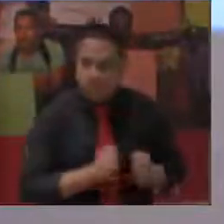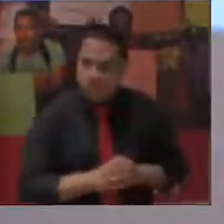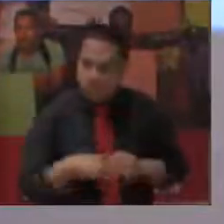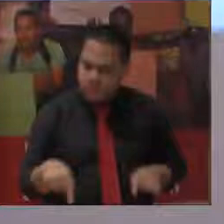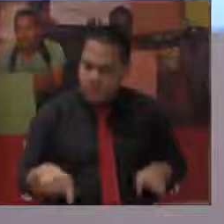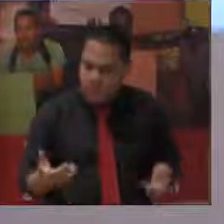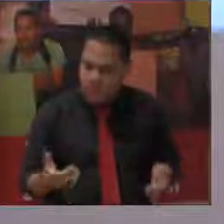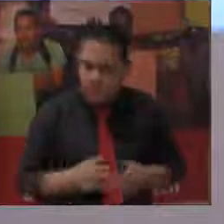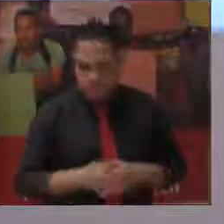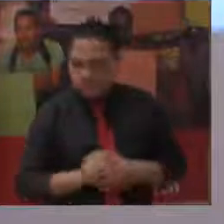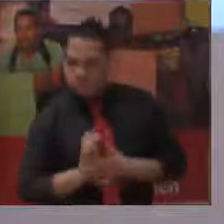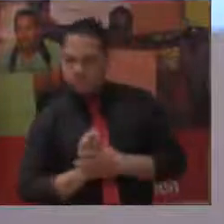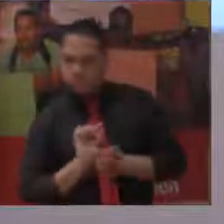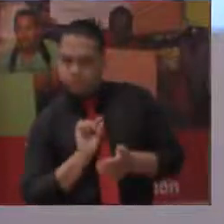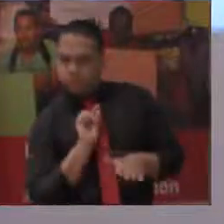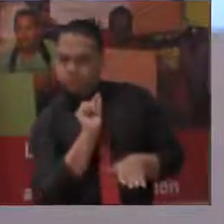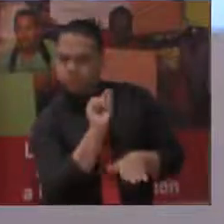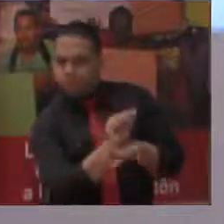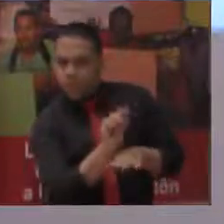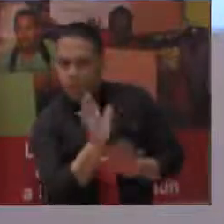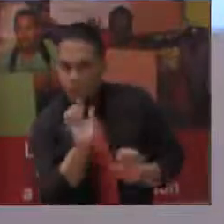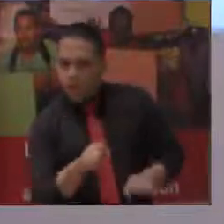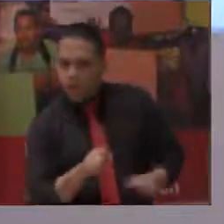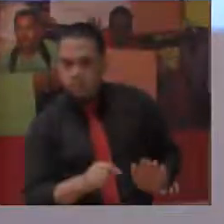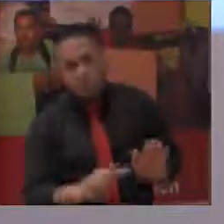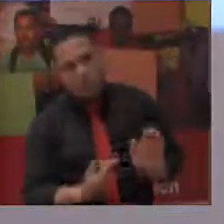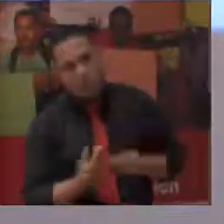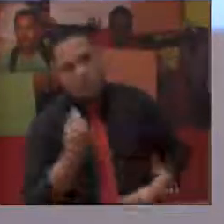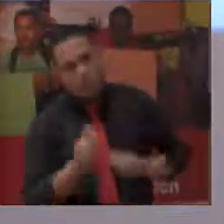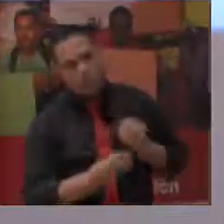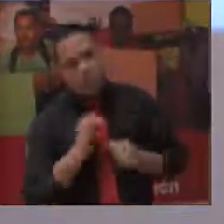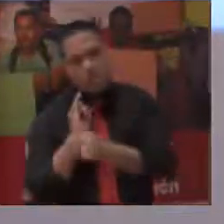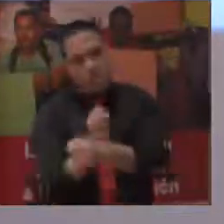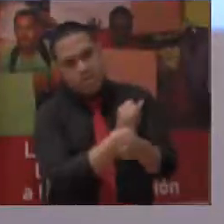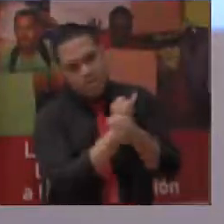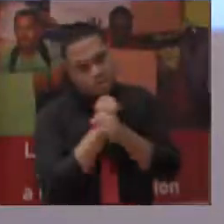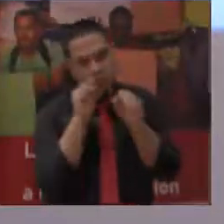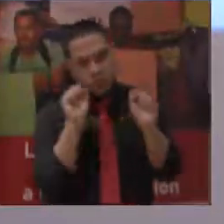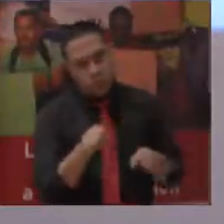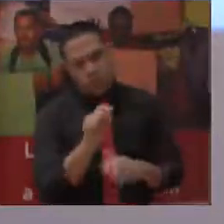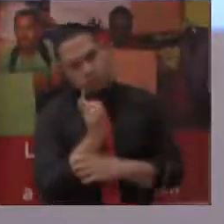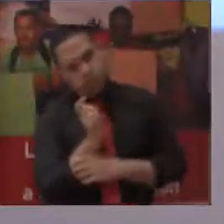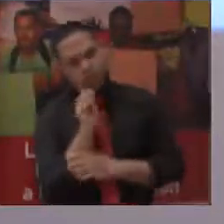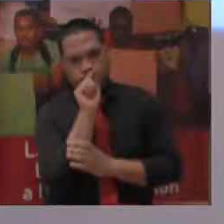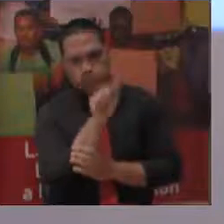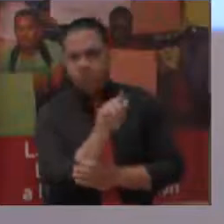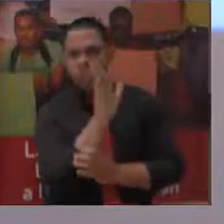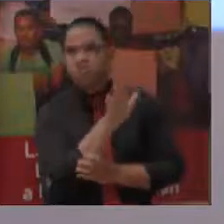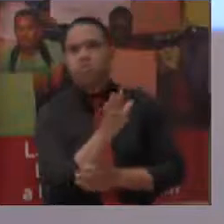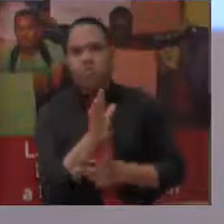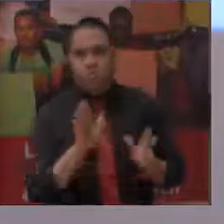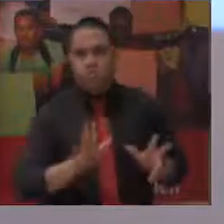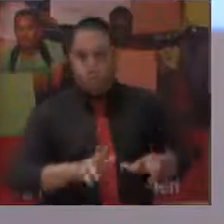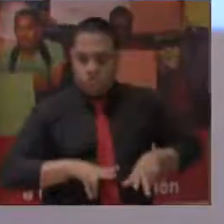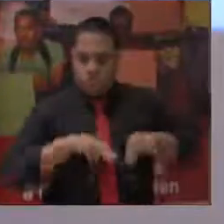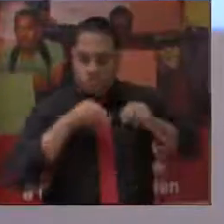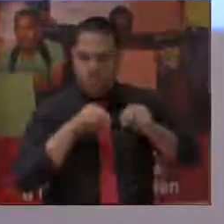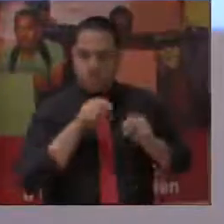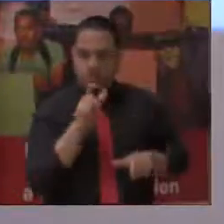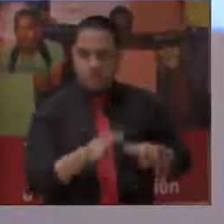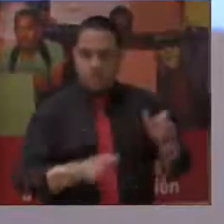actitud crítica frente a las instituciones, que es lo más importante de construcción de sociedad civil.